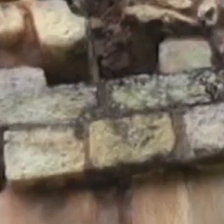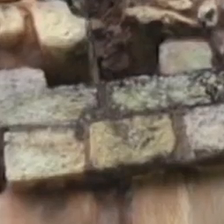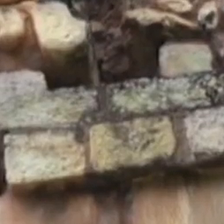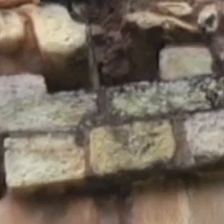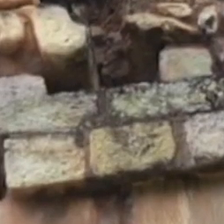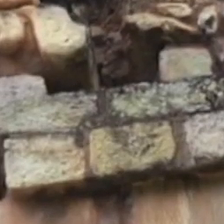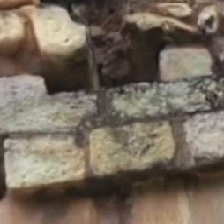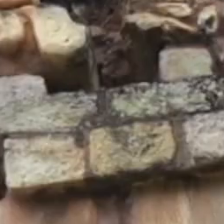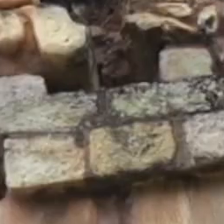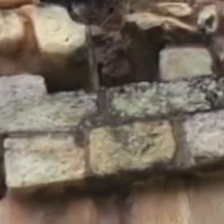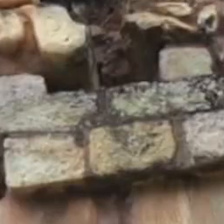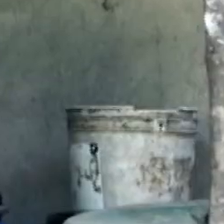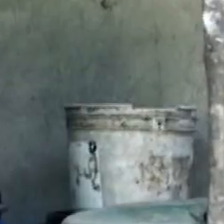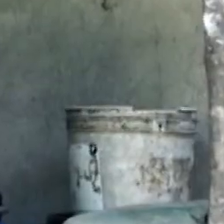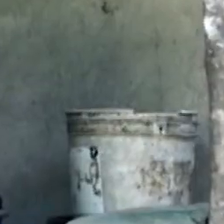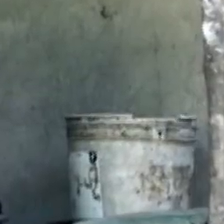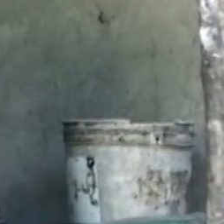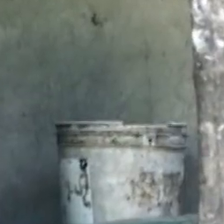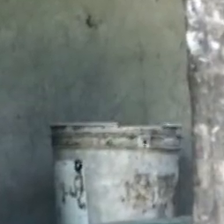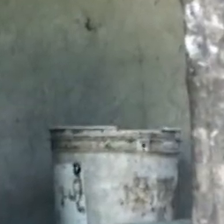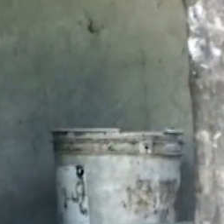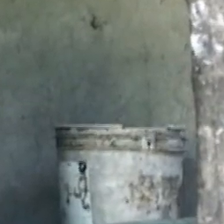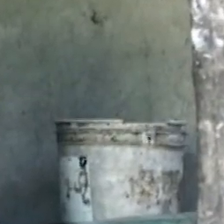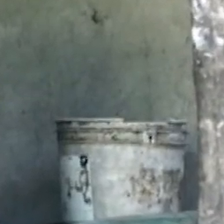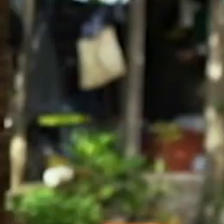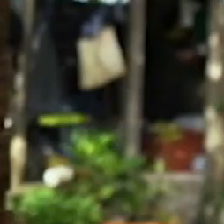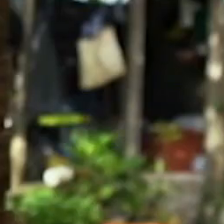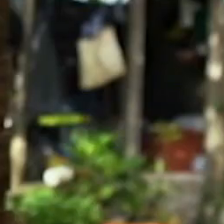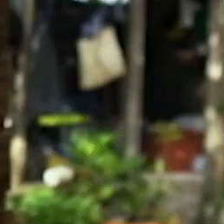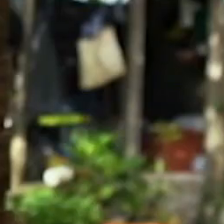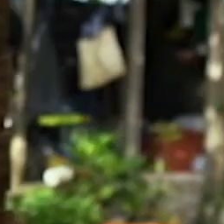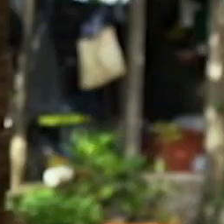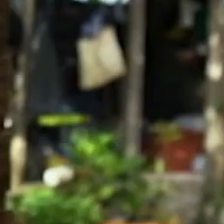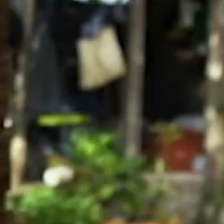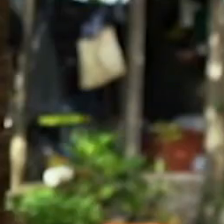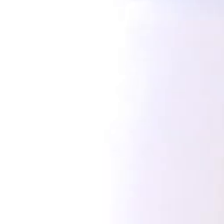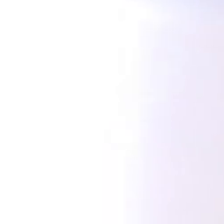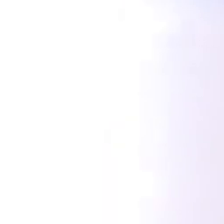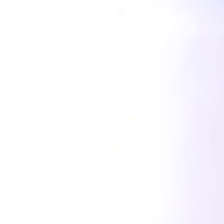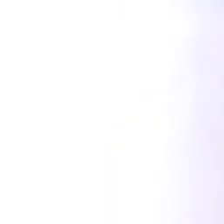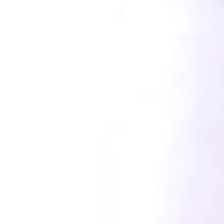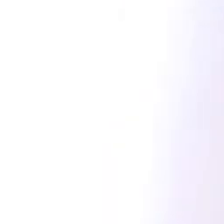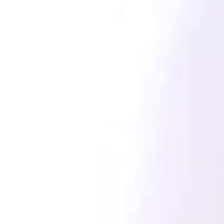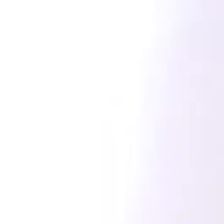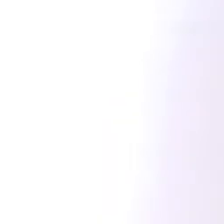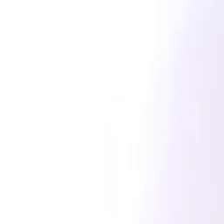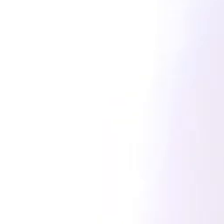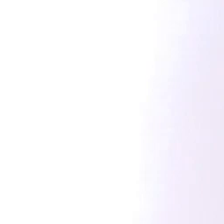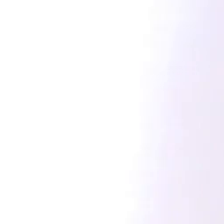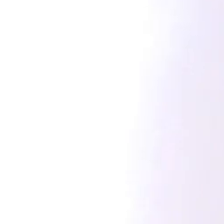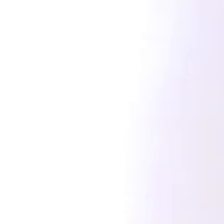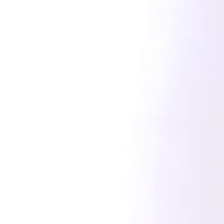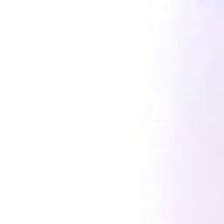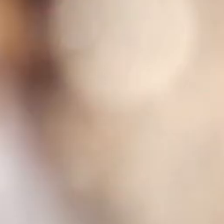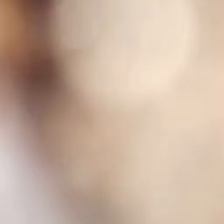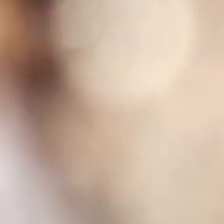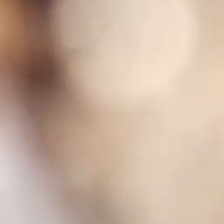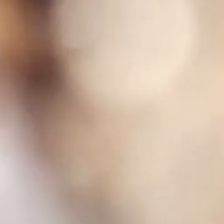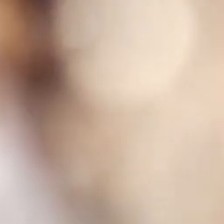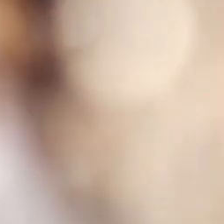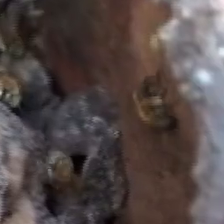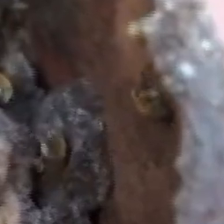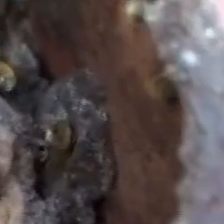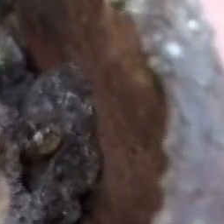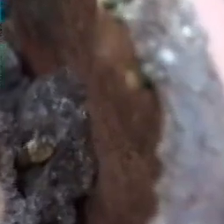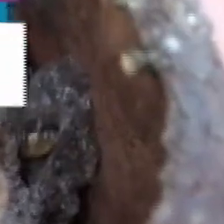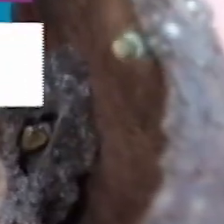abeja que cultivaban nuestros ancestros, los mayas. Me identifica con la voz, la palpitación de mi